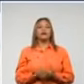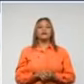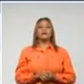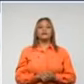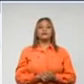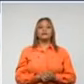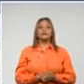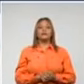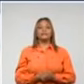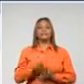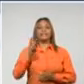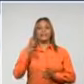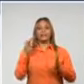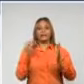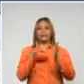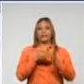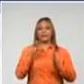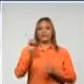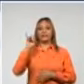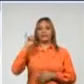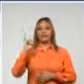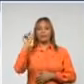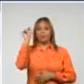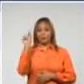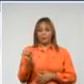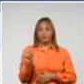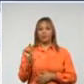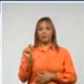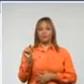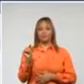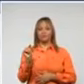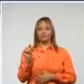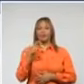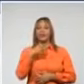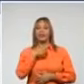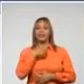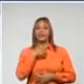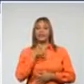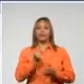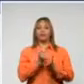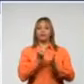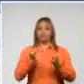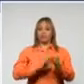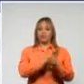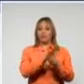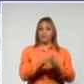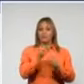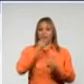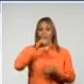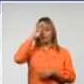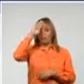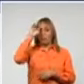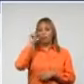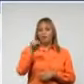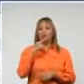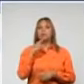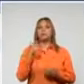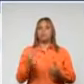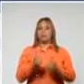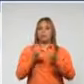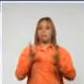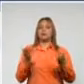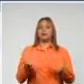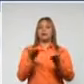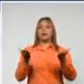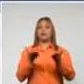ya 3.006 personas que han tenido la COVID-19 en nuestro país se han recuperado de la